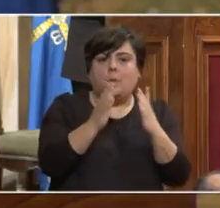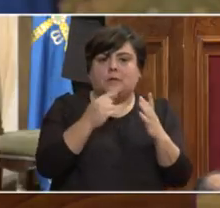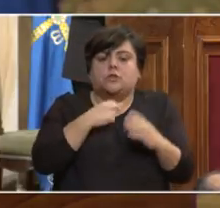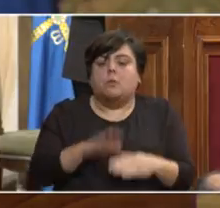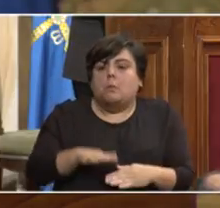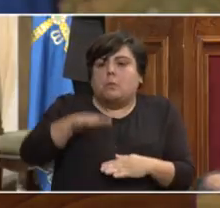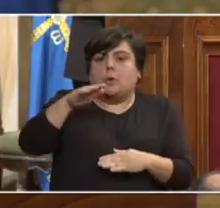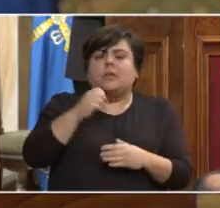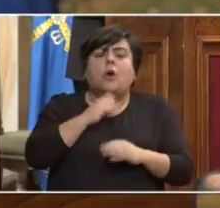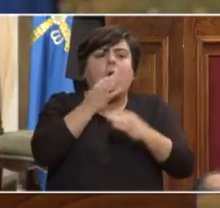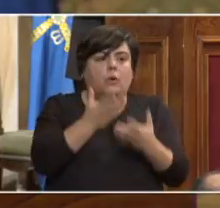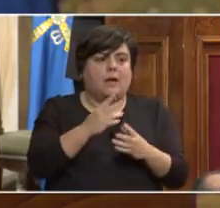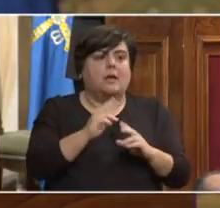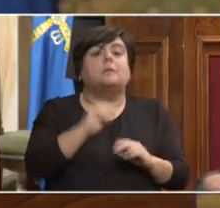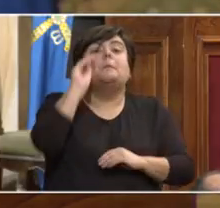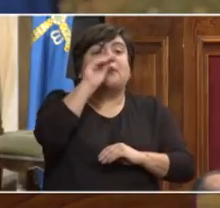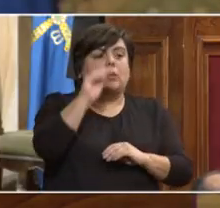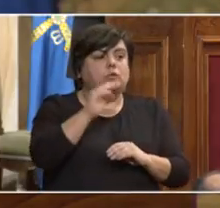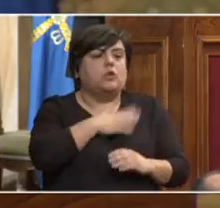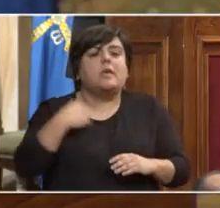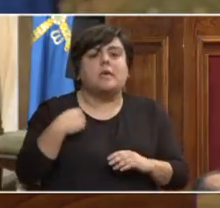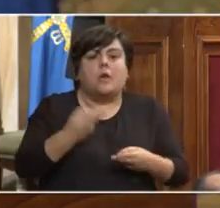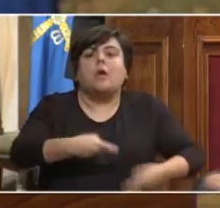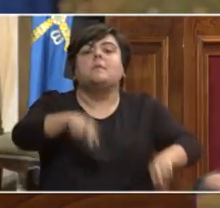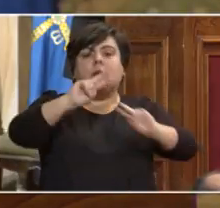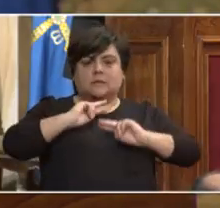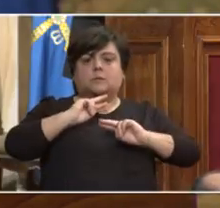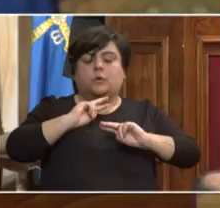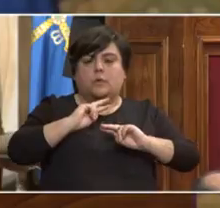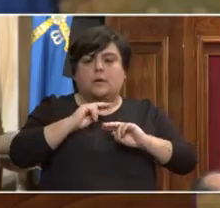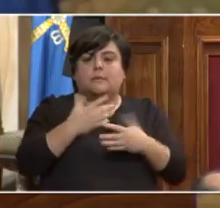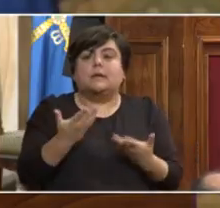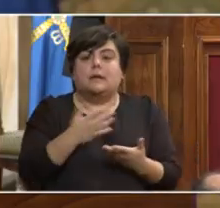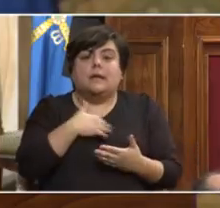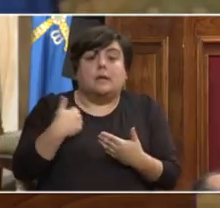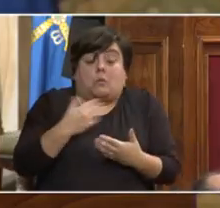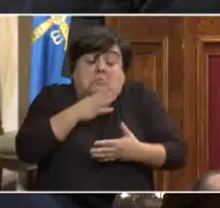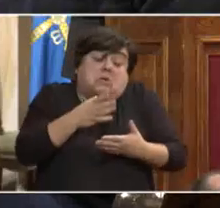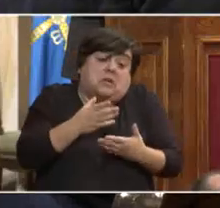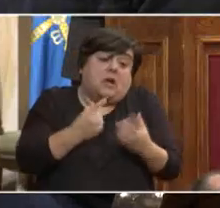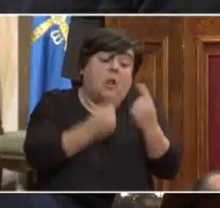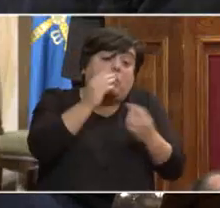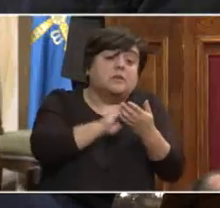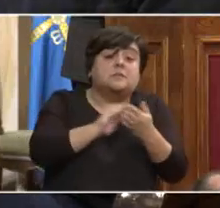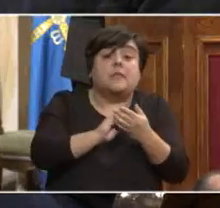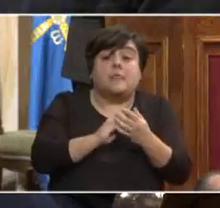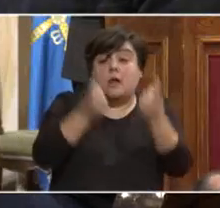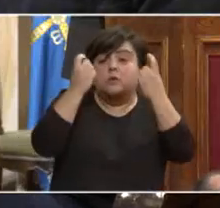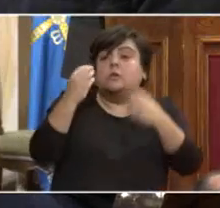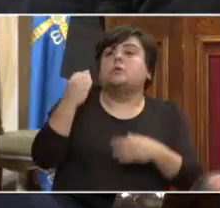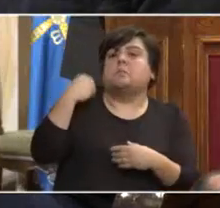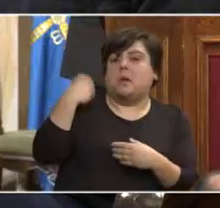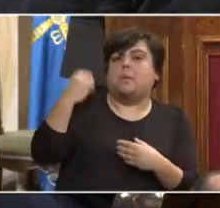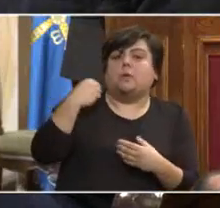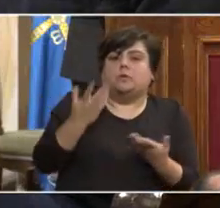punto, yo pregunto y quiero que alguien me responda. Porque muchas veces mis alumnos me preguntan si esta afasia contrapuntística